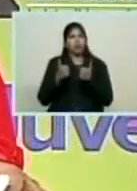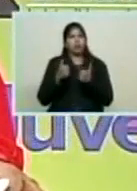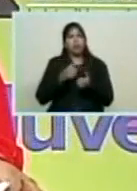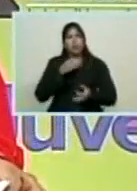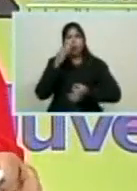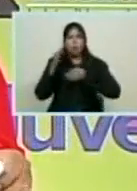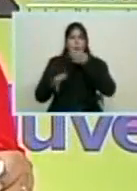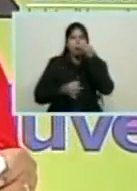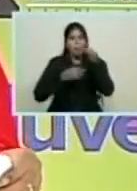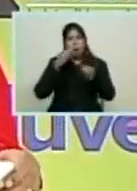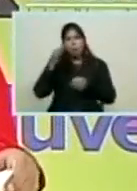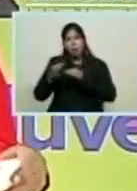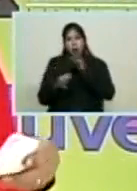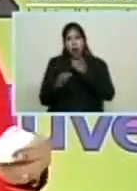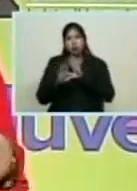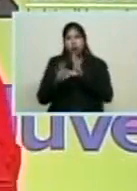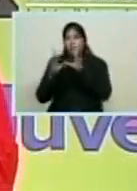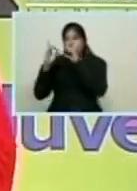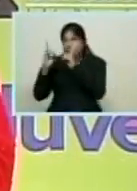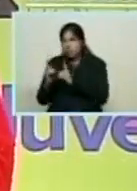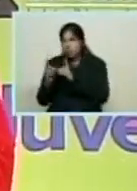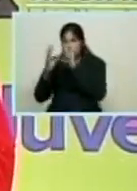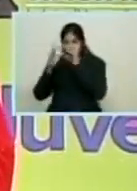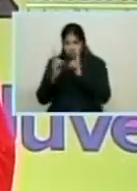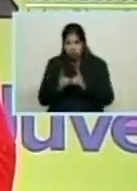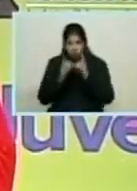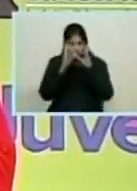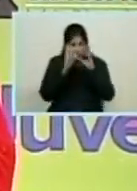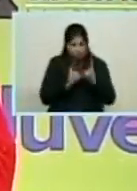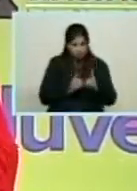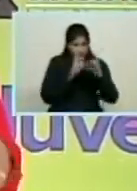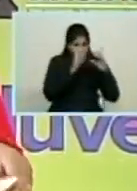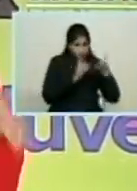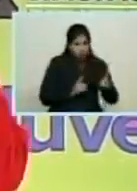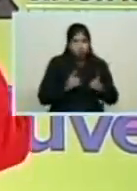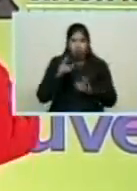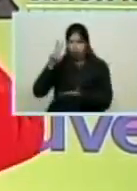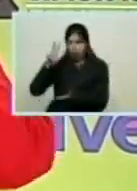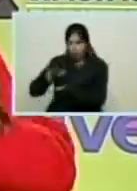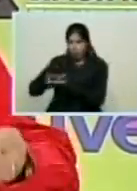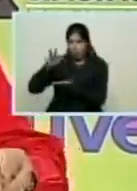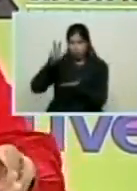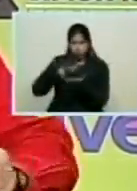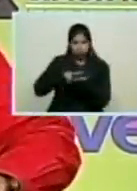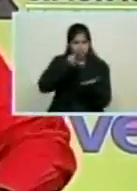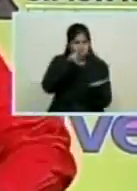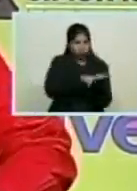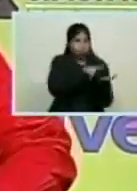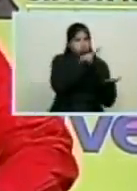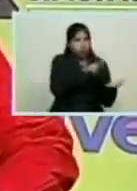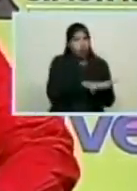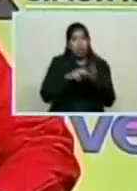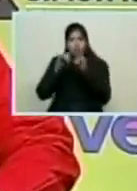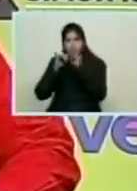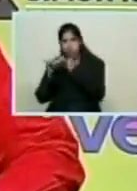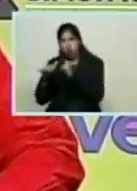Vamos a explicar todas las decisiones aprobadas, anunciadas en esta Asamblea Nacional